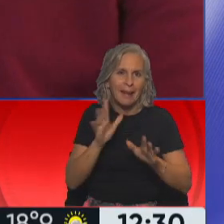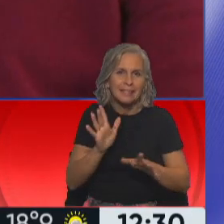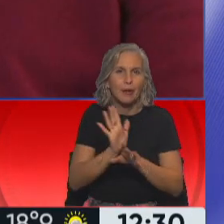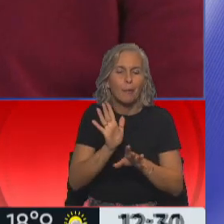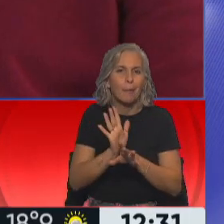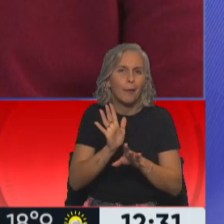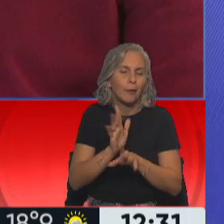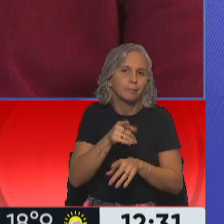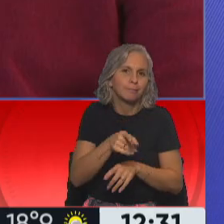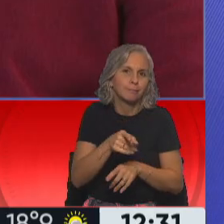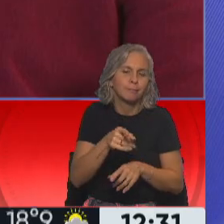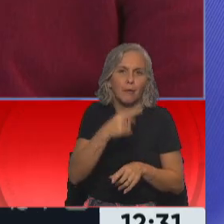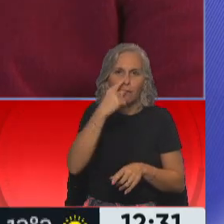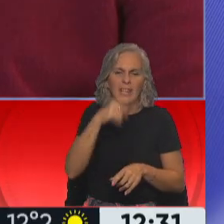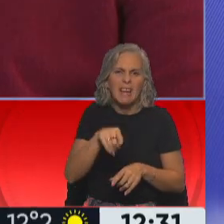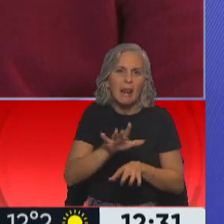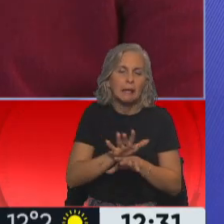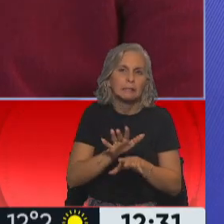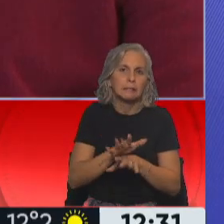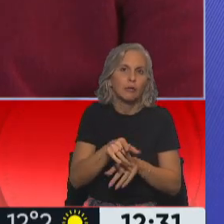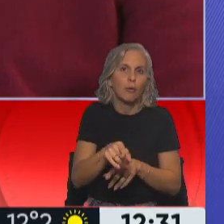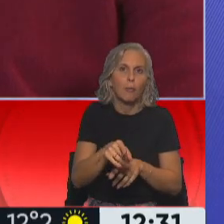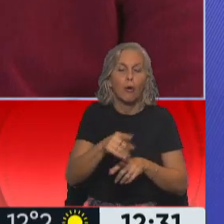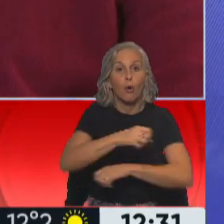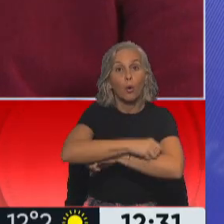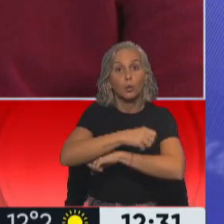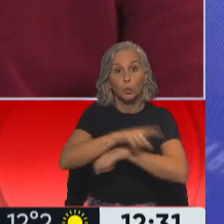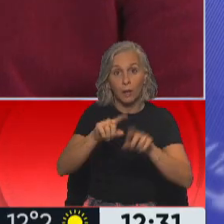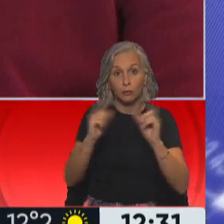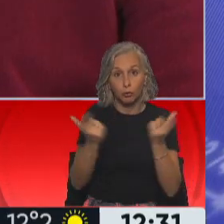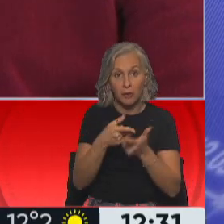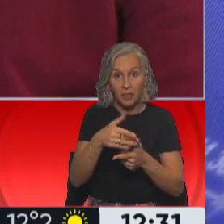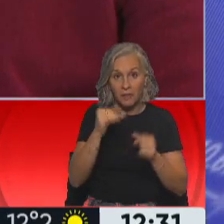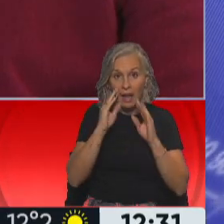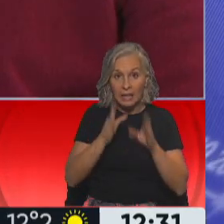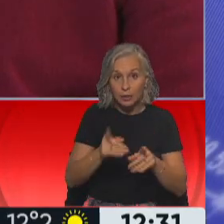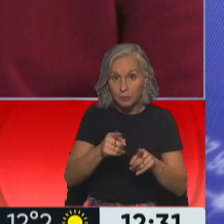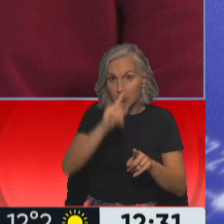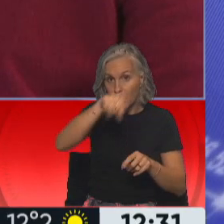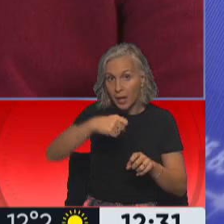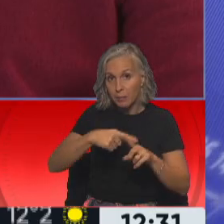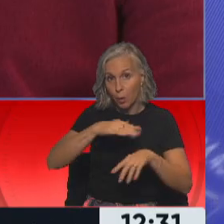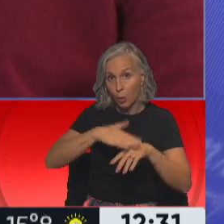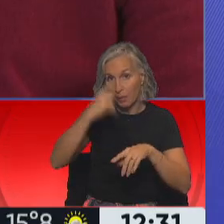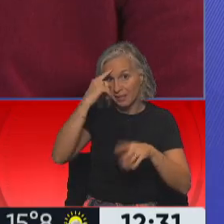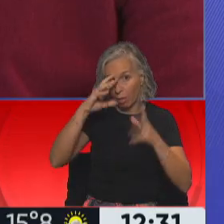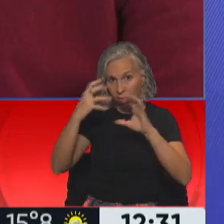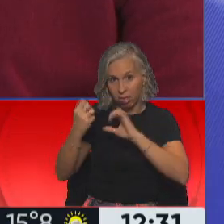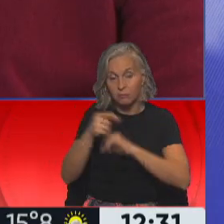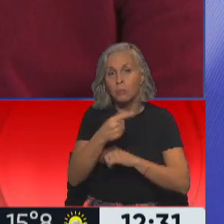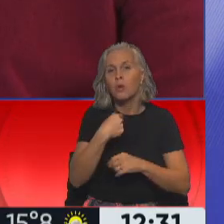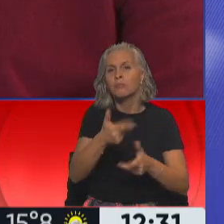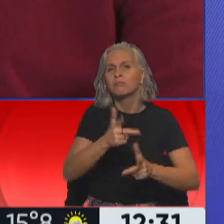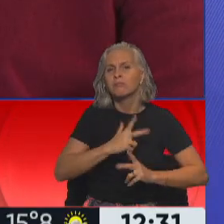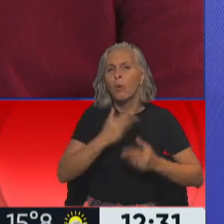se caracterizan finalmente como conductas sociales a las cuales hay que atender desde la salud mental. ¿Cuál sería el elemento que usted me